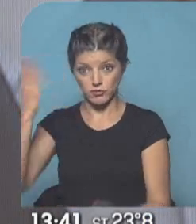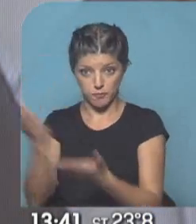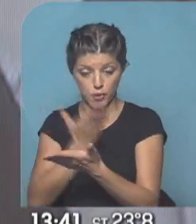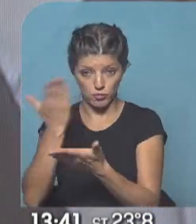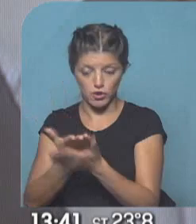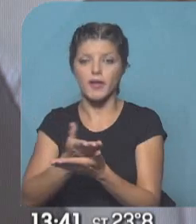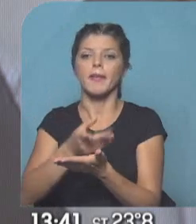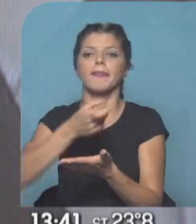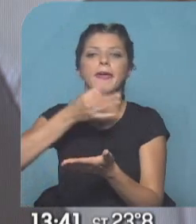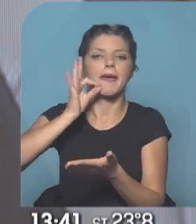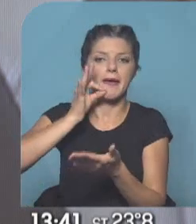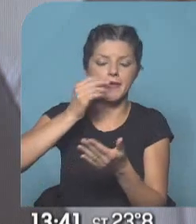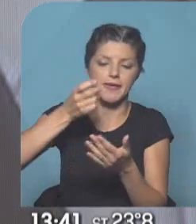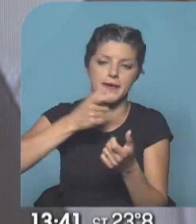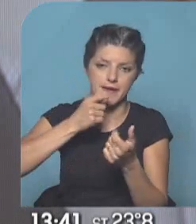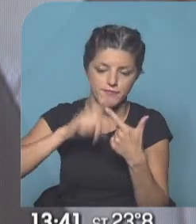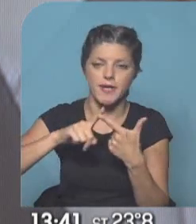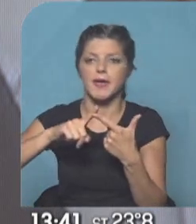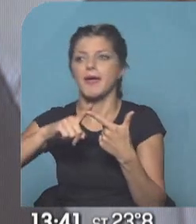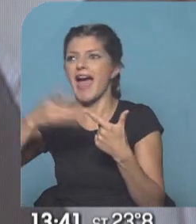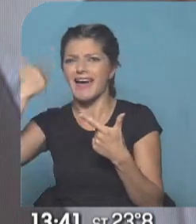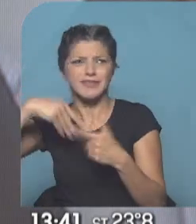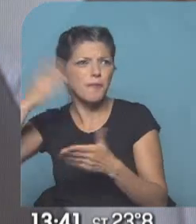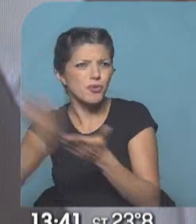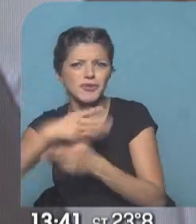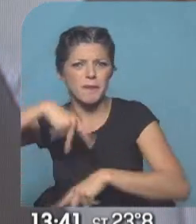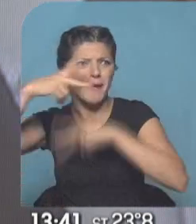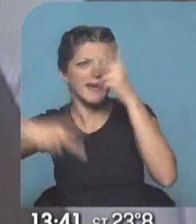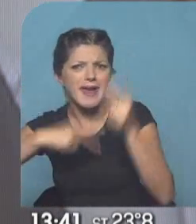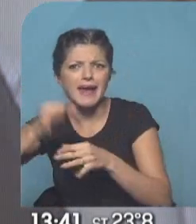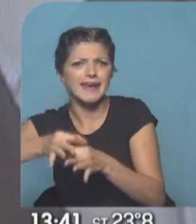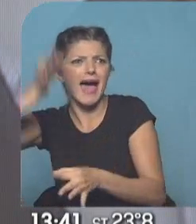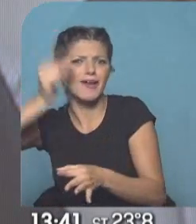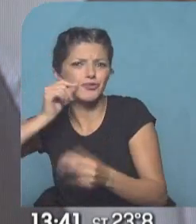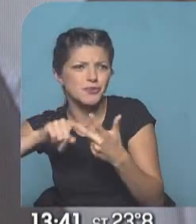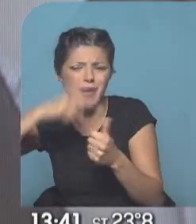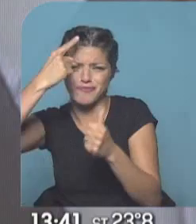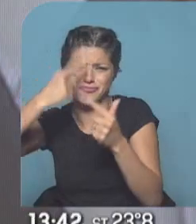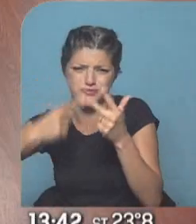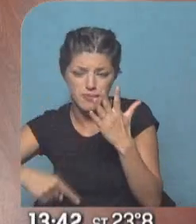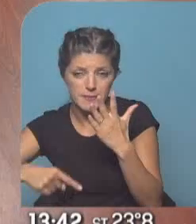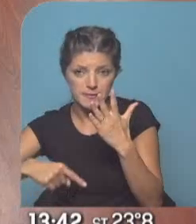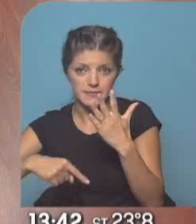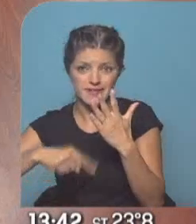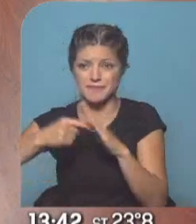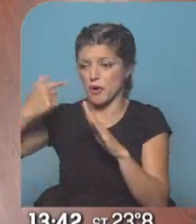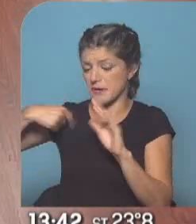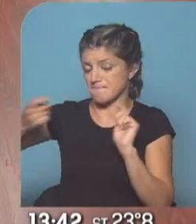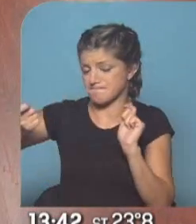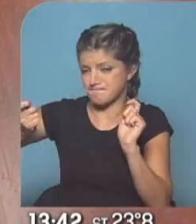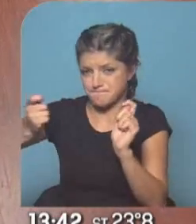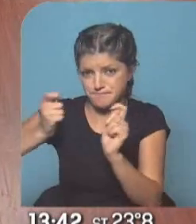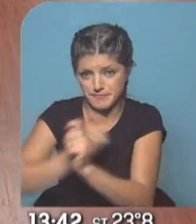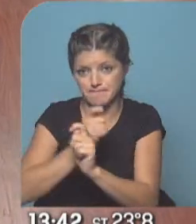producía banana, tenía caña, en fin, era un país más o menos más diversificado que este demonio